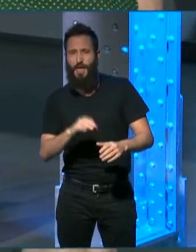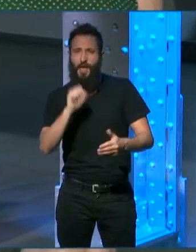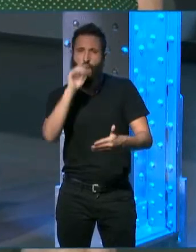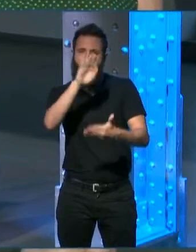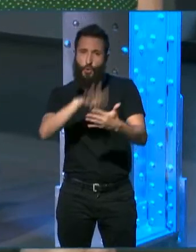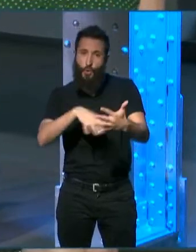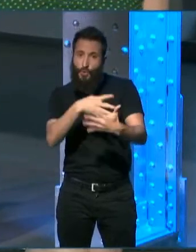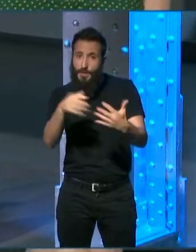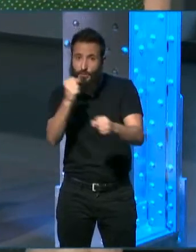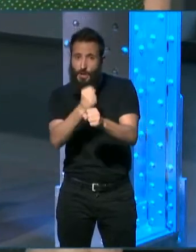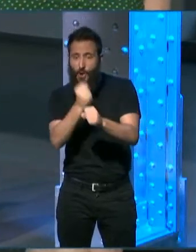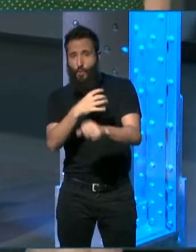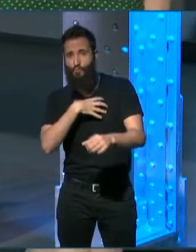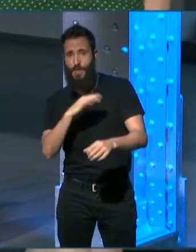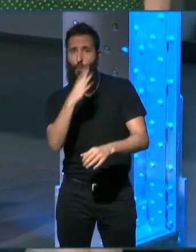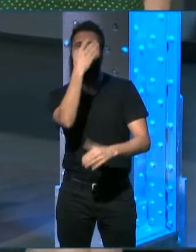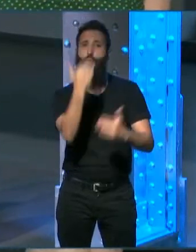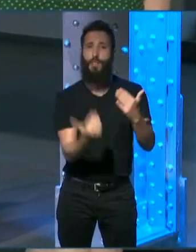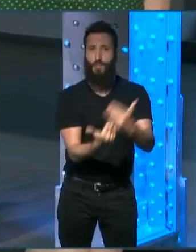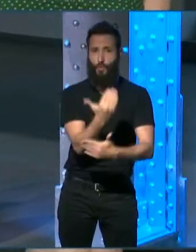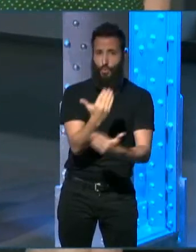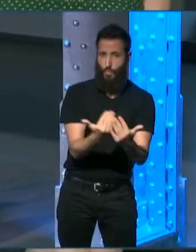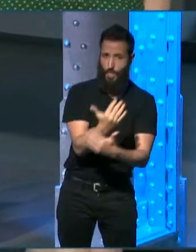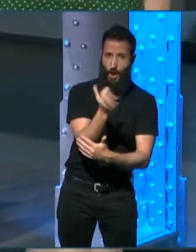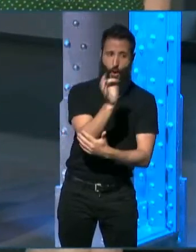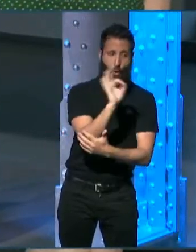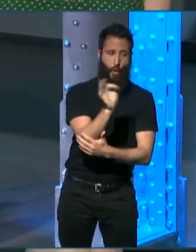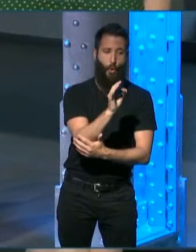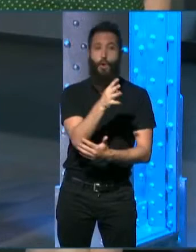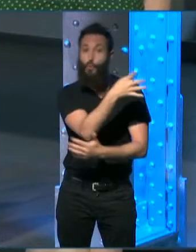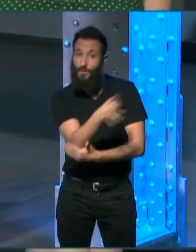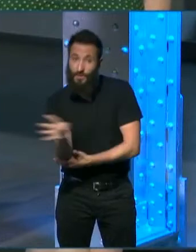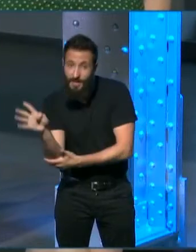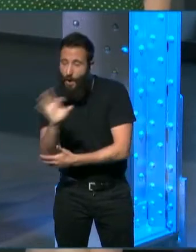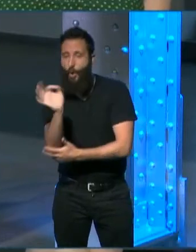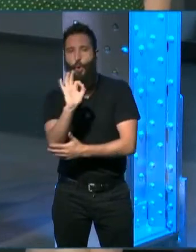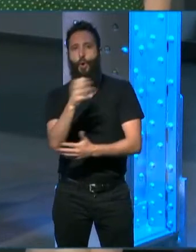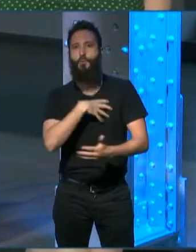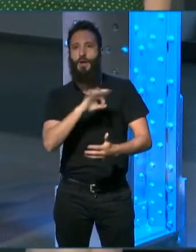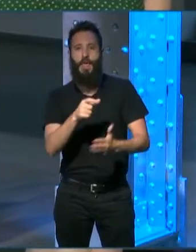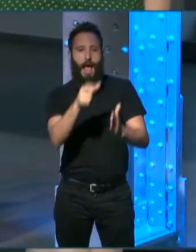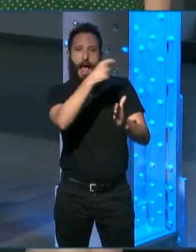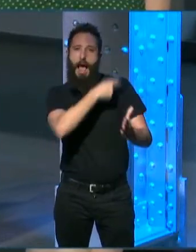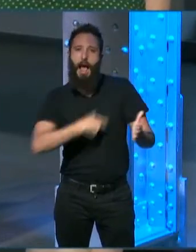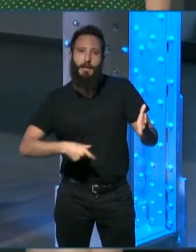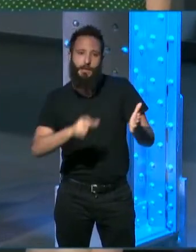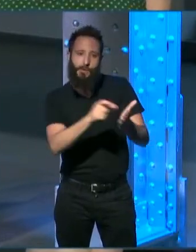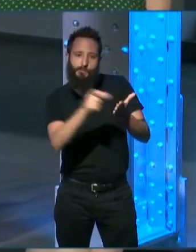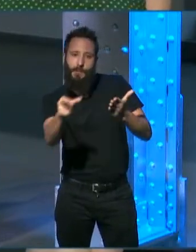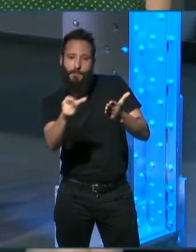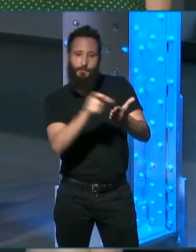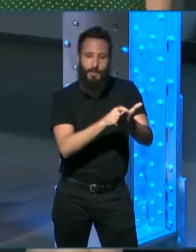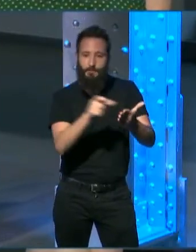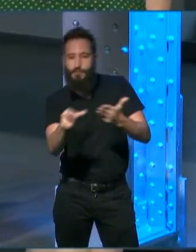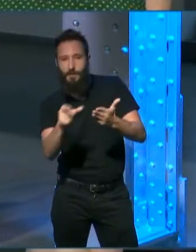de trabajo. Un día de trabajo pueden ser 4 líneas o puede ser el acarreo de un adjetivo de un lado a otro de la página y sales a la calle